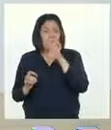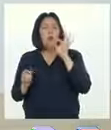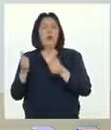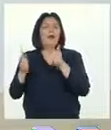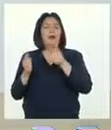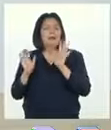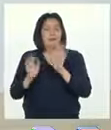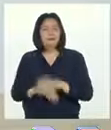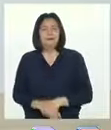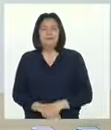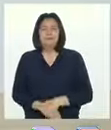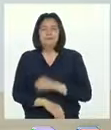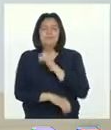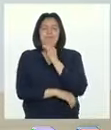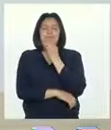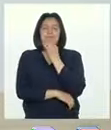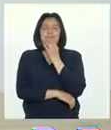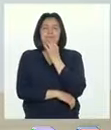¡Bien!